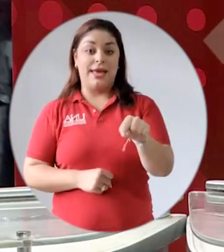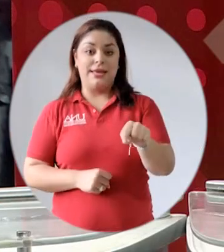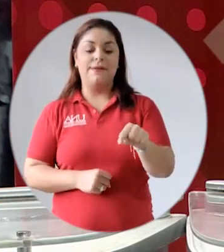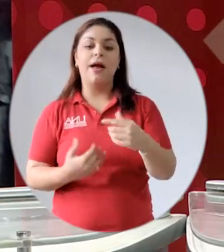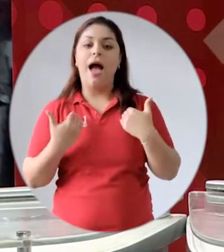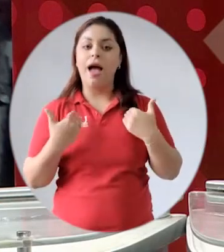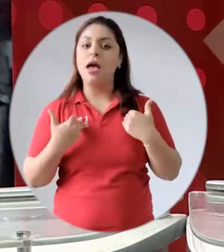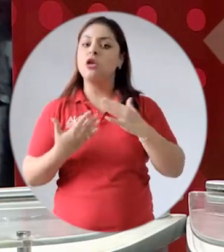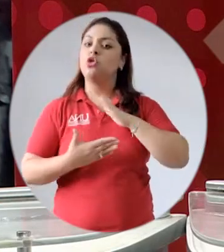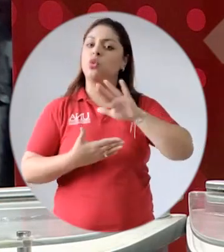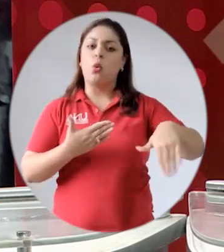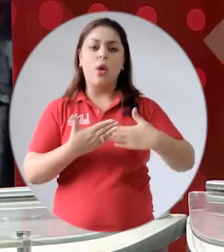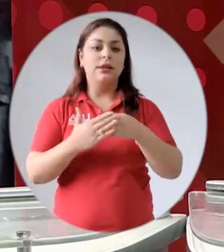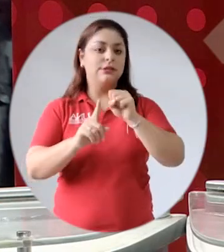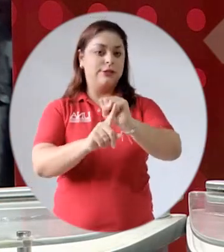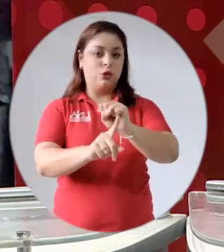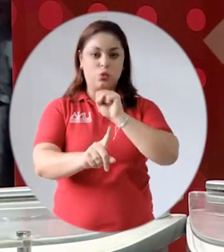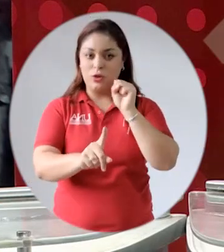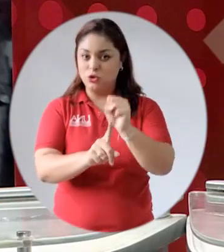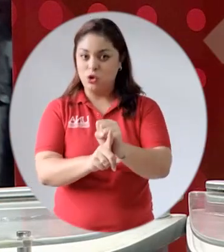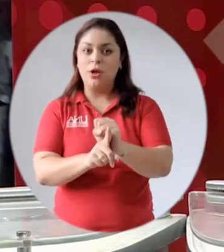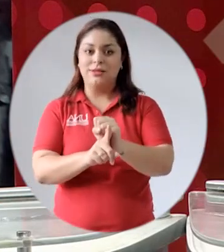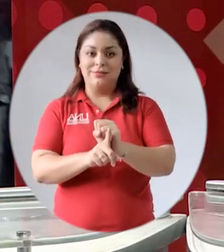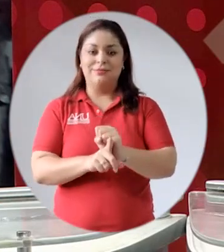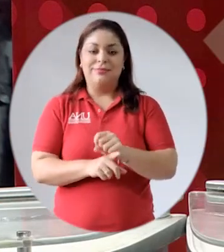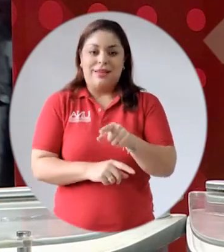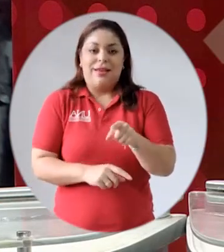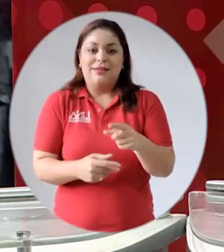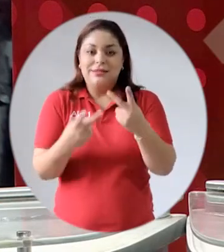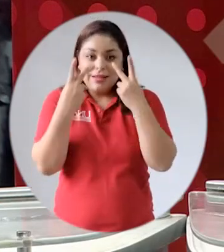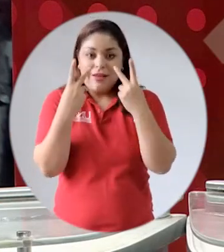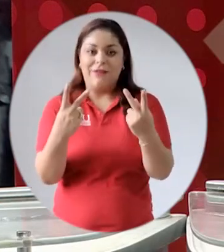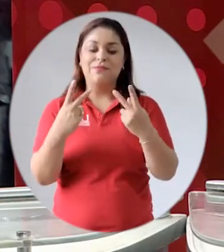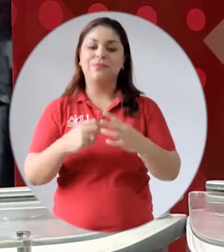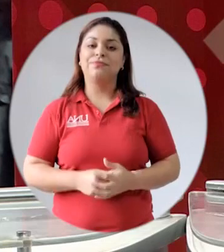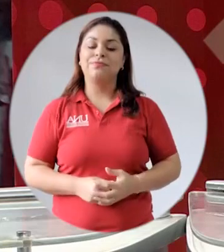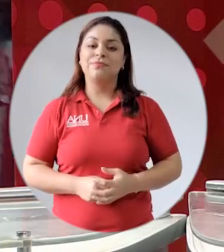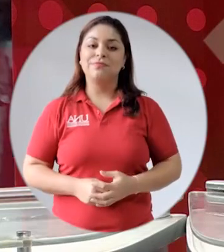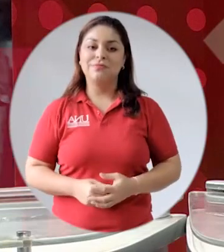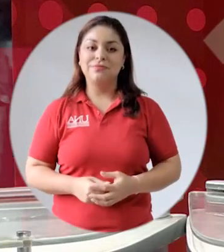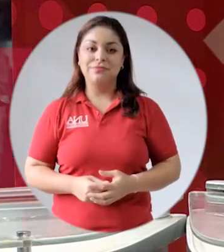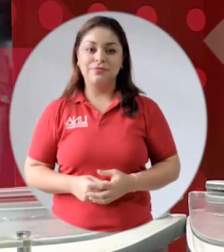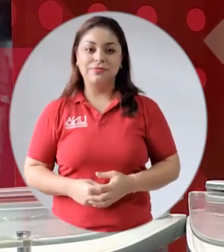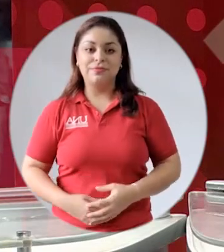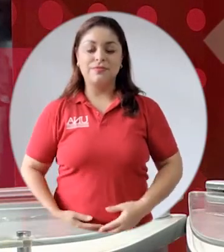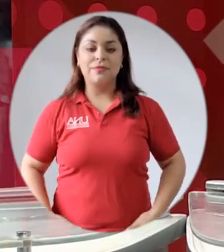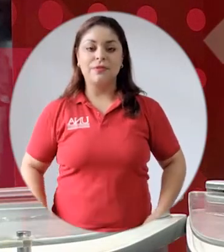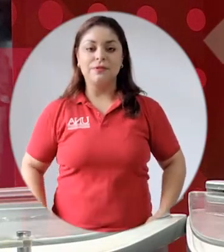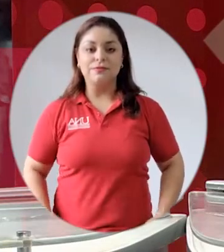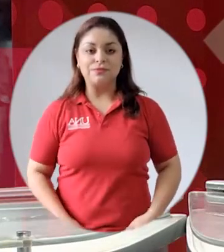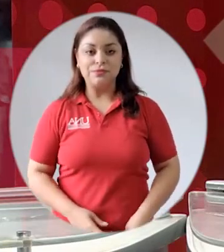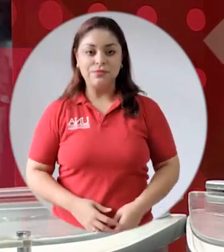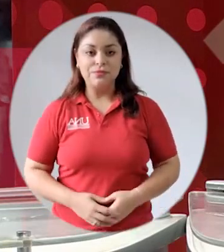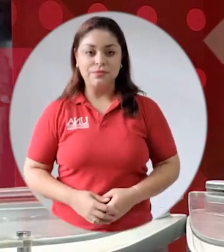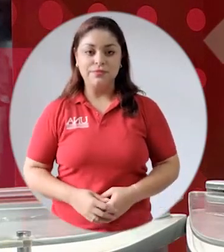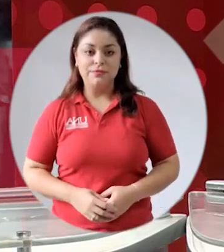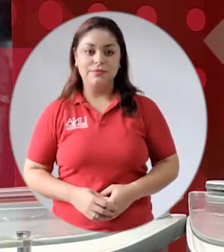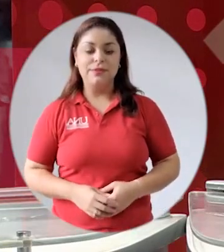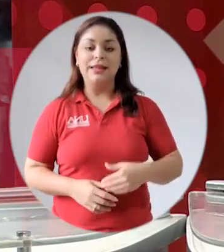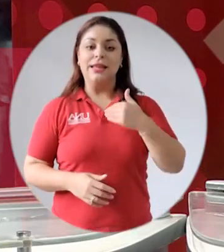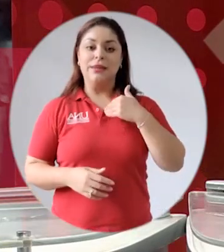2.500 personas, es una muestra bastante clara donde el 90% de las personas están de acuerdo en que debe existir